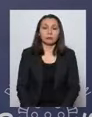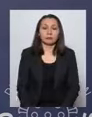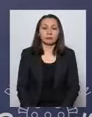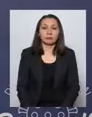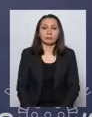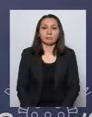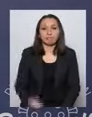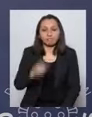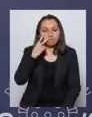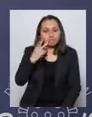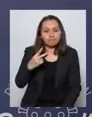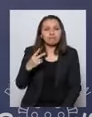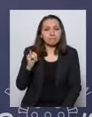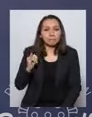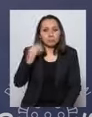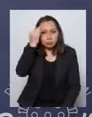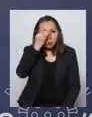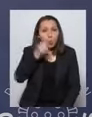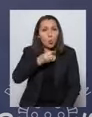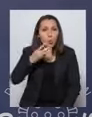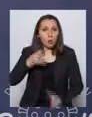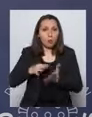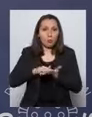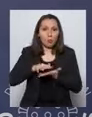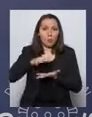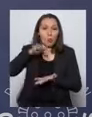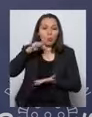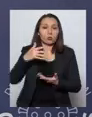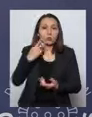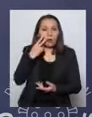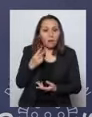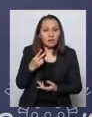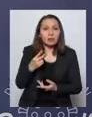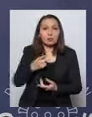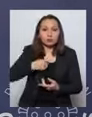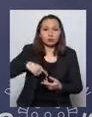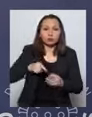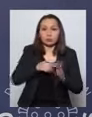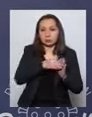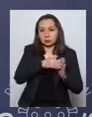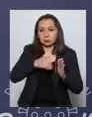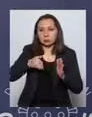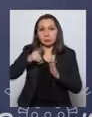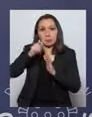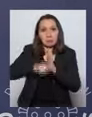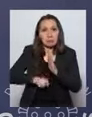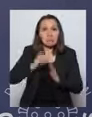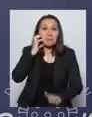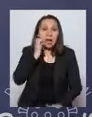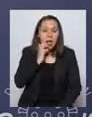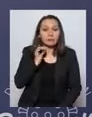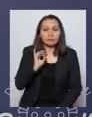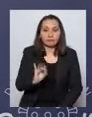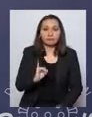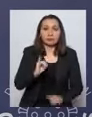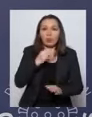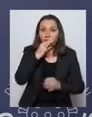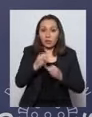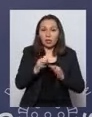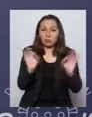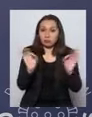miramos con mucha preocupación esa cifra como lo mencioné y la tendencia que tenemos durante todo el mes de mayo y efectivamente como